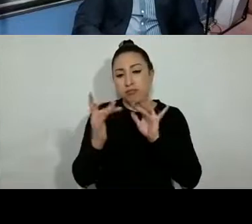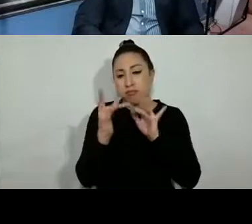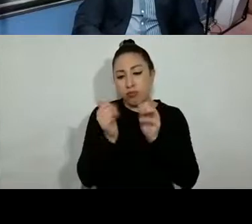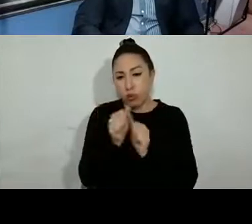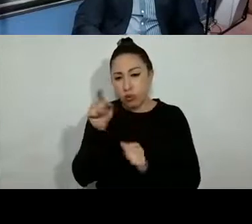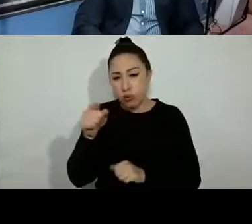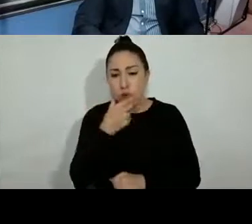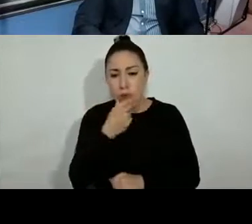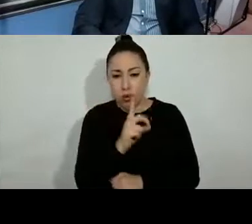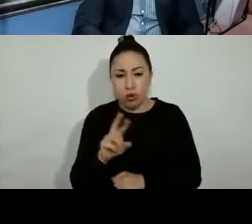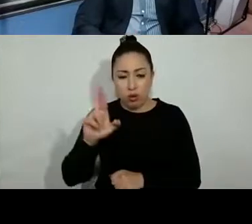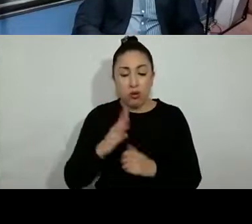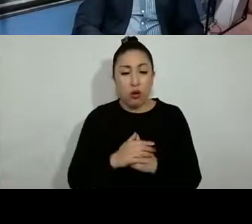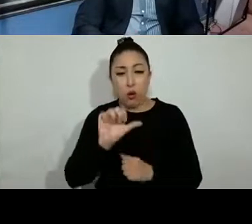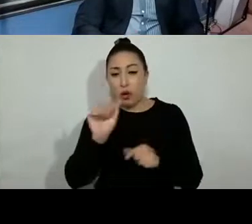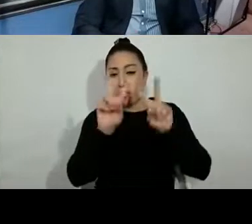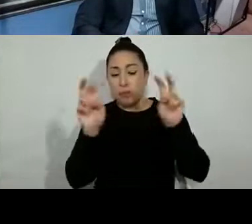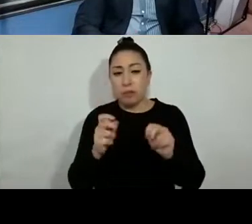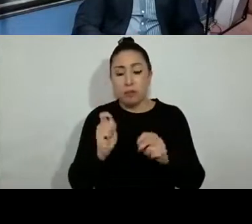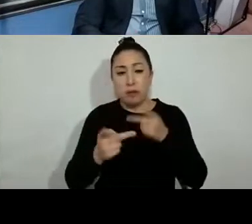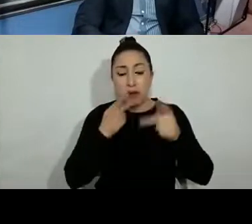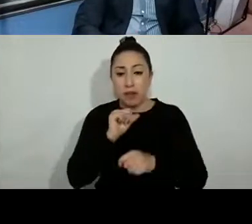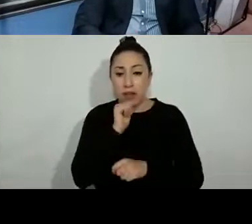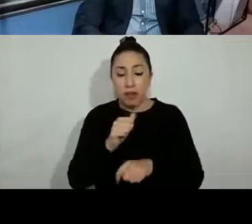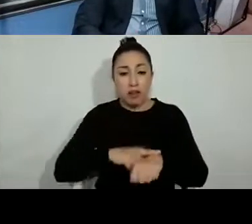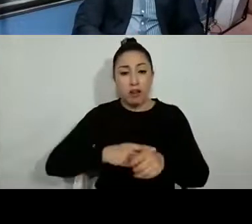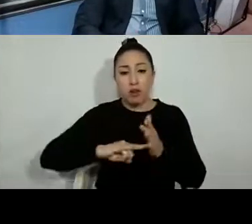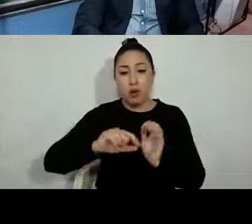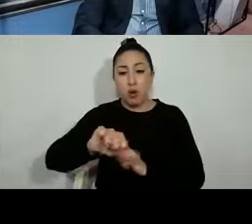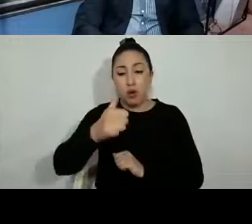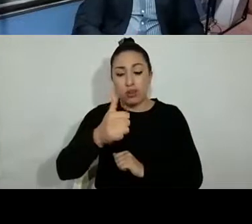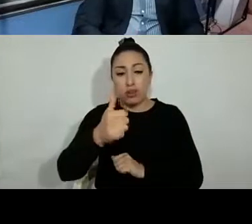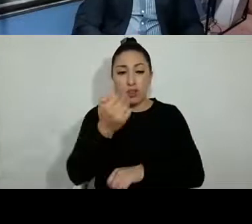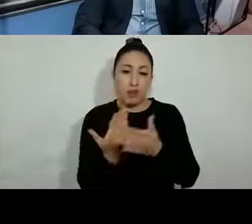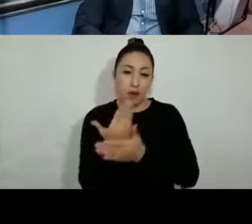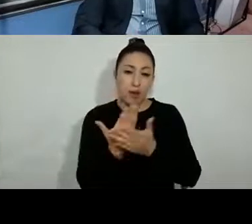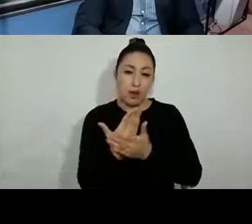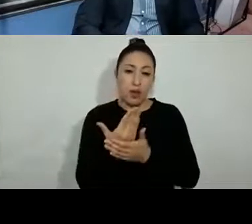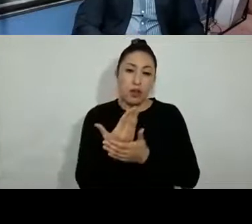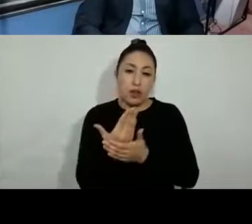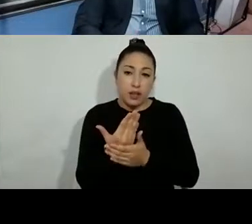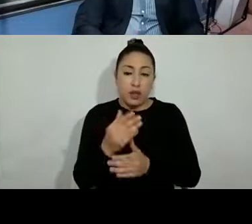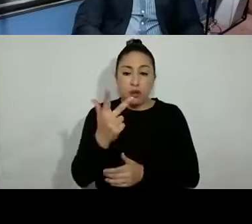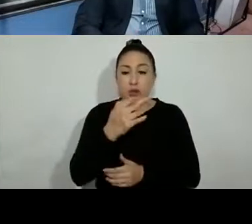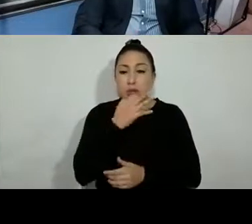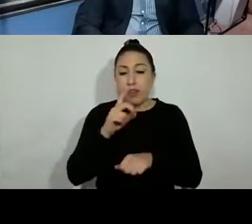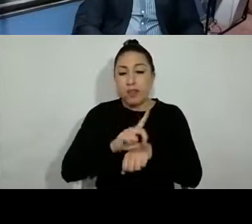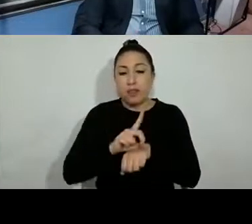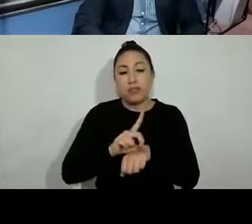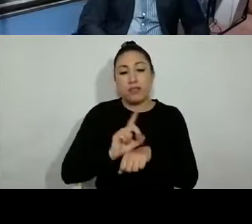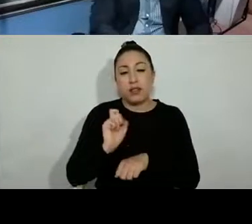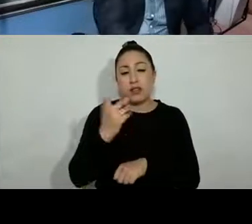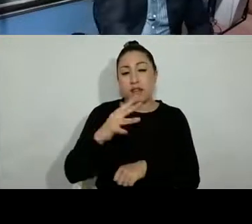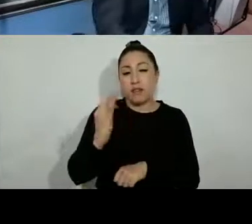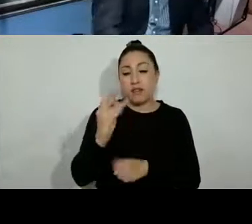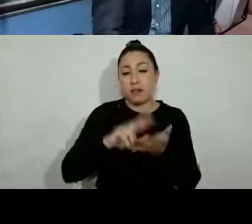Sin más asuntos que tratar, siendo las 11:08 del día 10 de febrero de 2021, damos por concluida